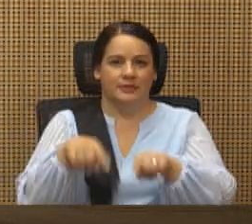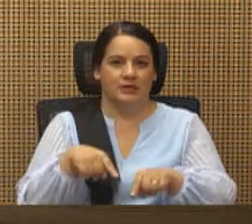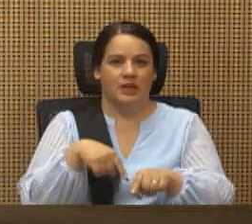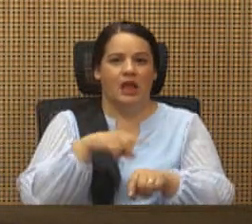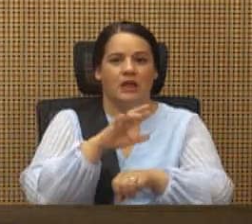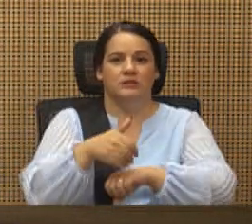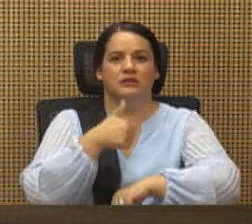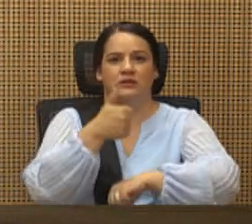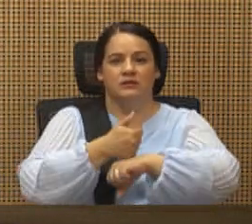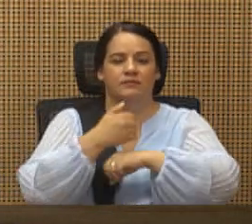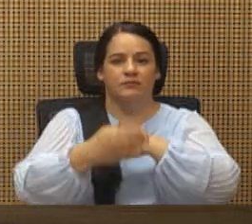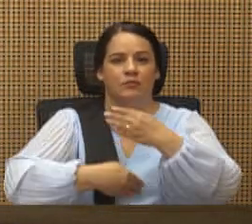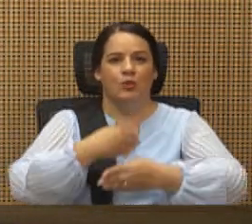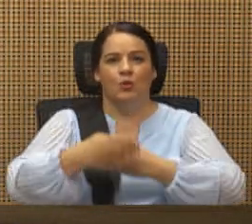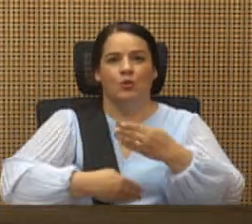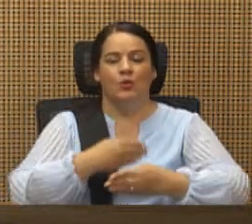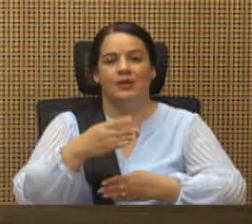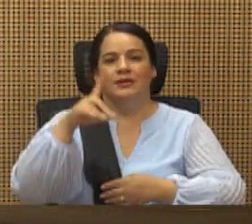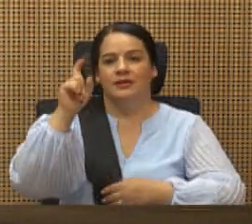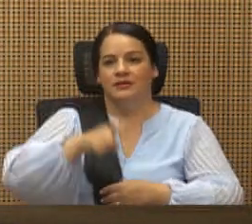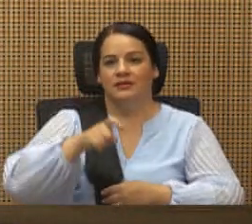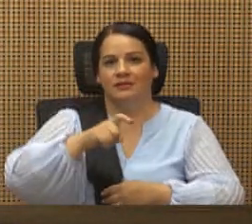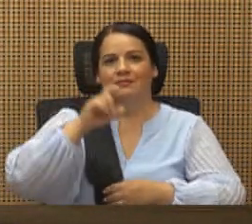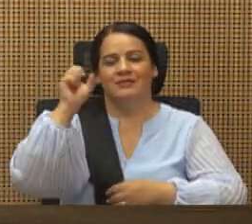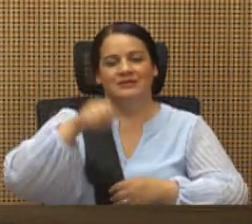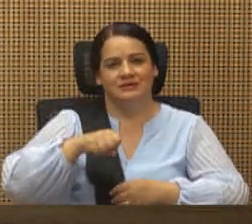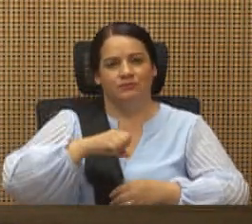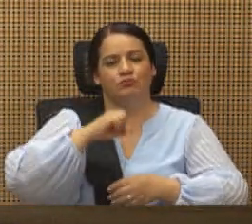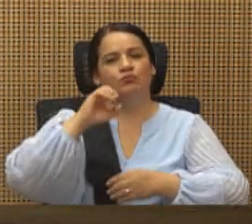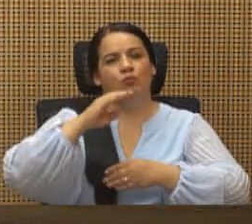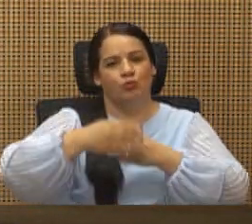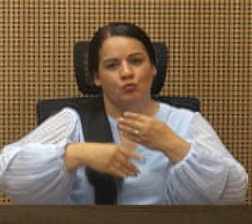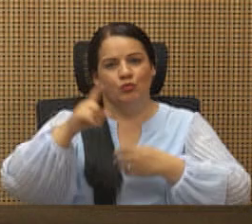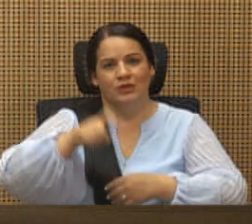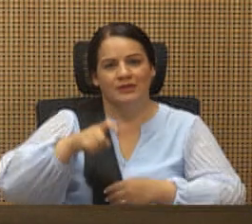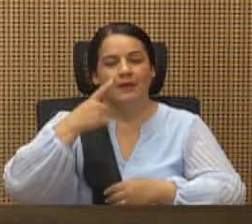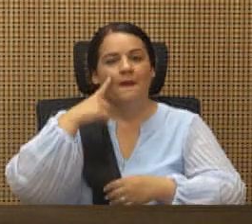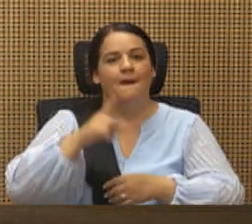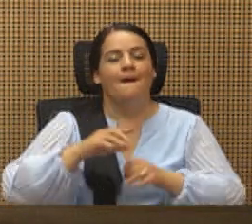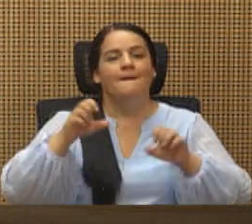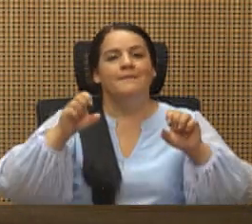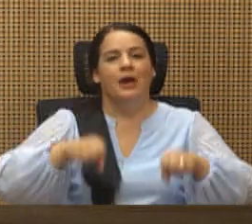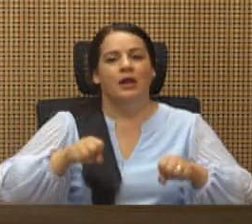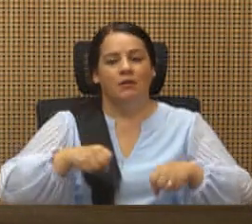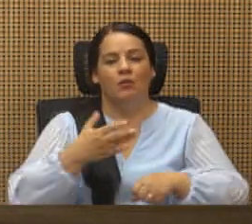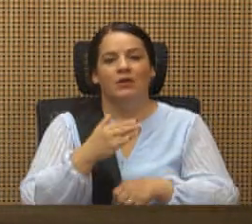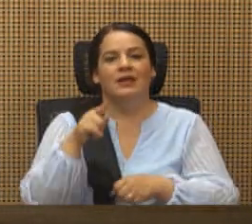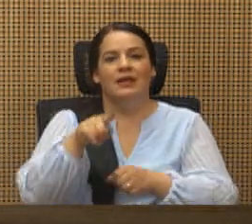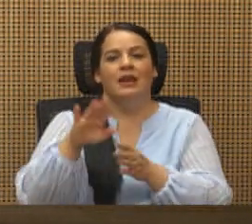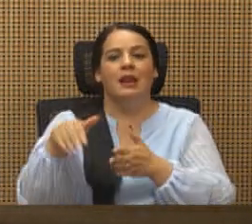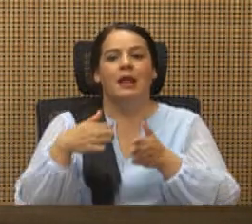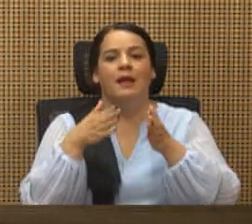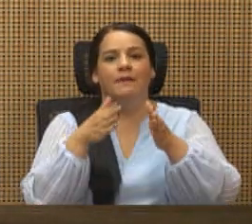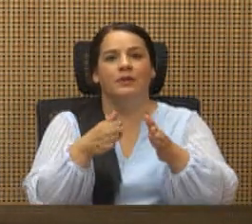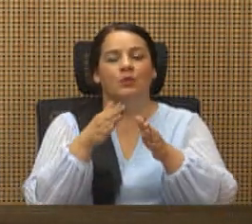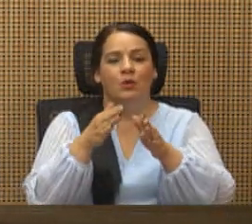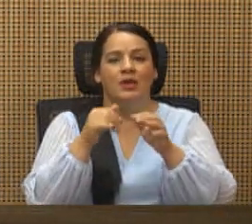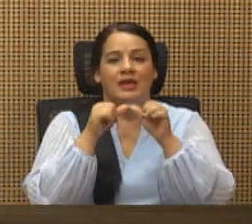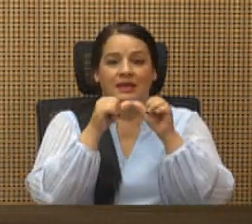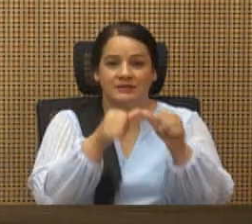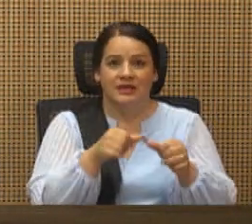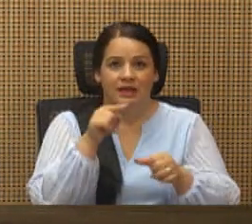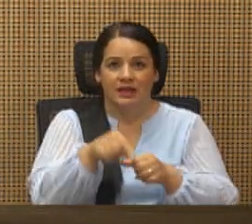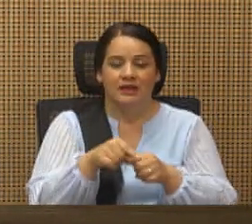un proceso que es necesario muy necesario para efectos de que el camino que siguen las inversiones